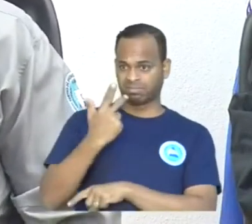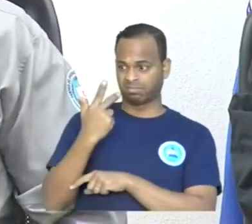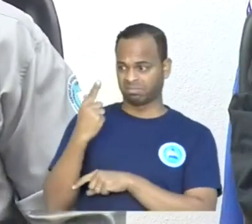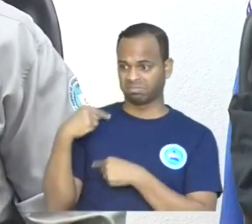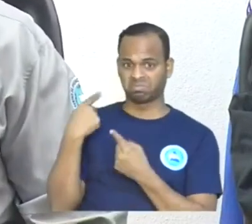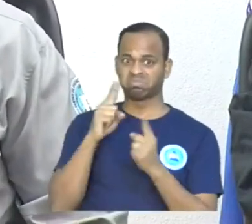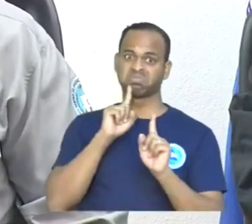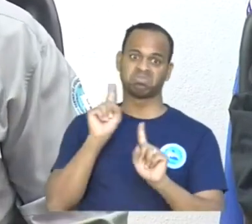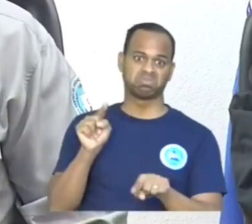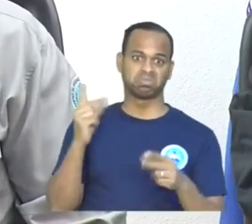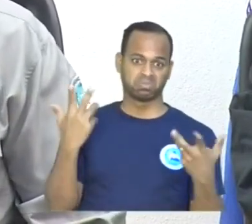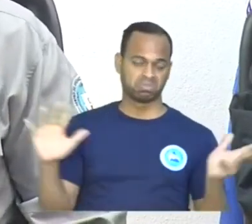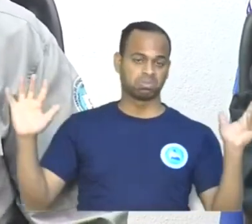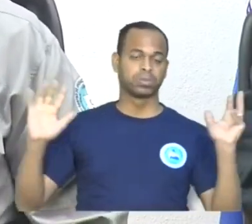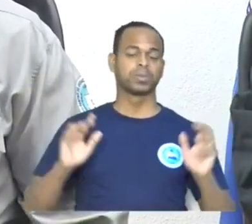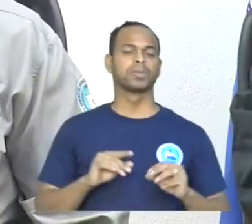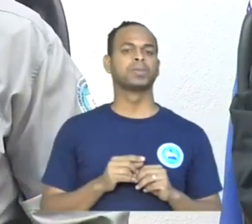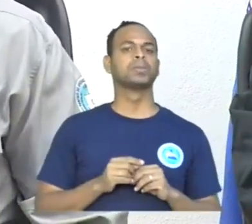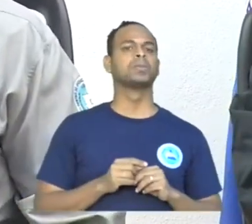se instruyó.